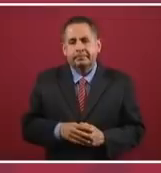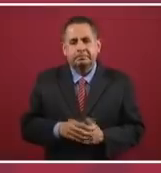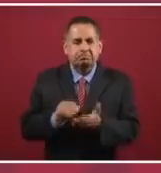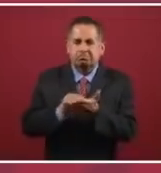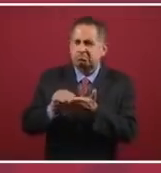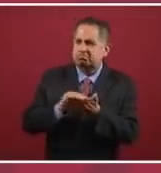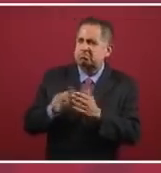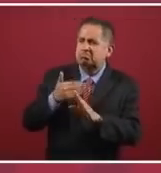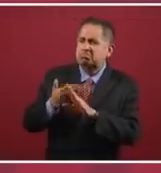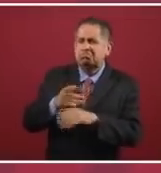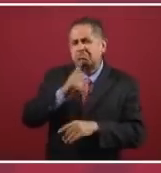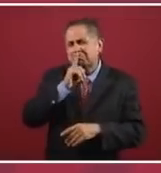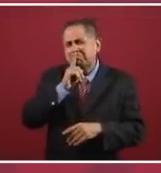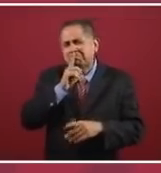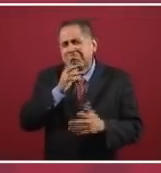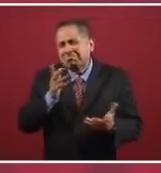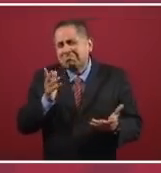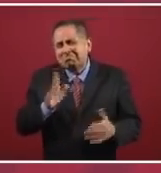Calumnian, pero no tanto.